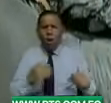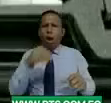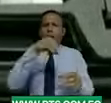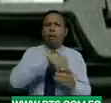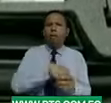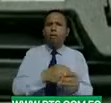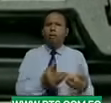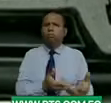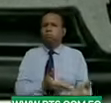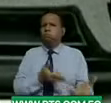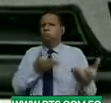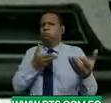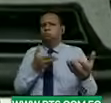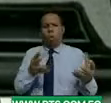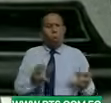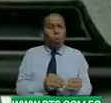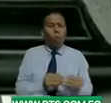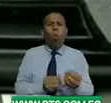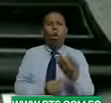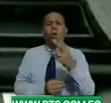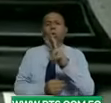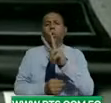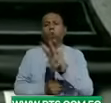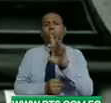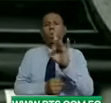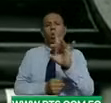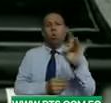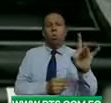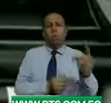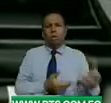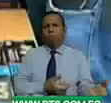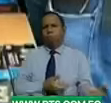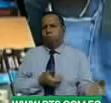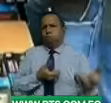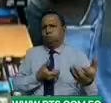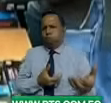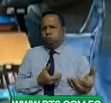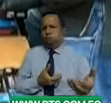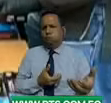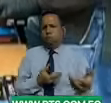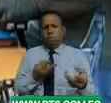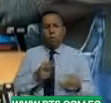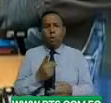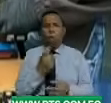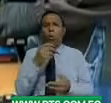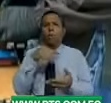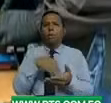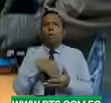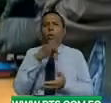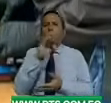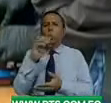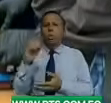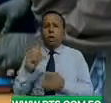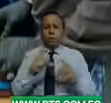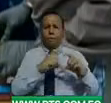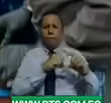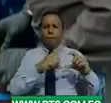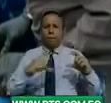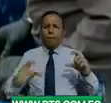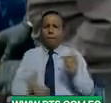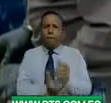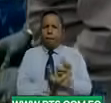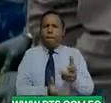En total, 288 armas calibre 9 milímetros y 11.800 municiones. Se ratifica